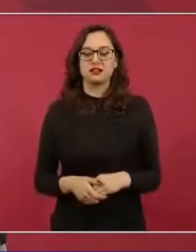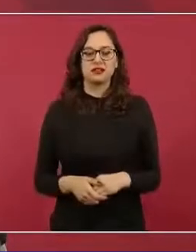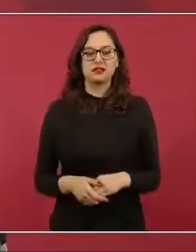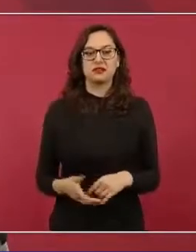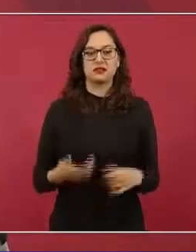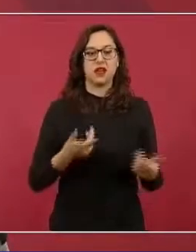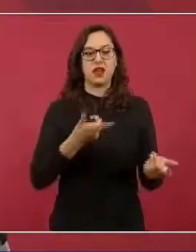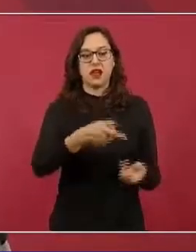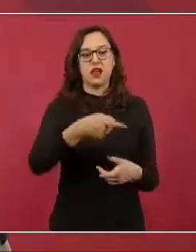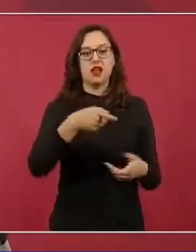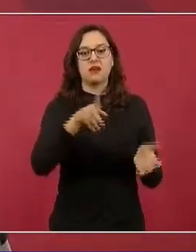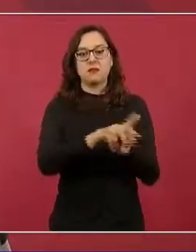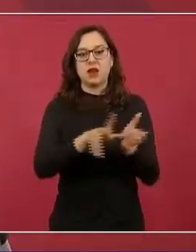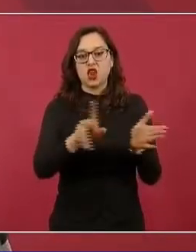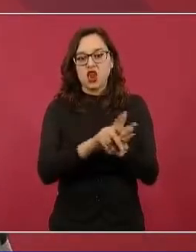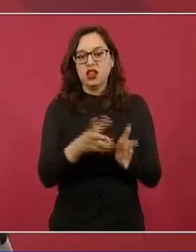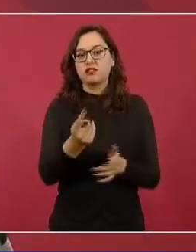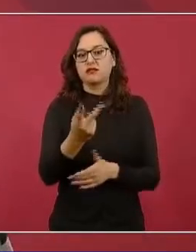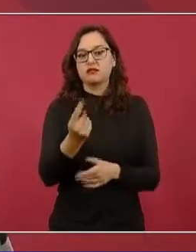exceso.